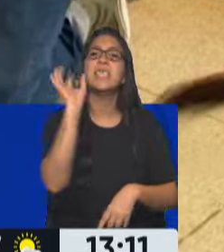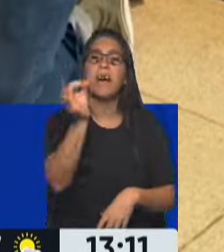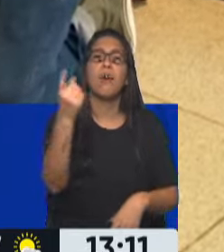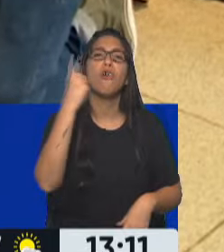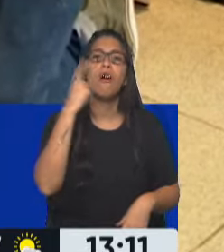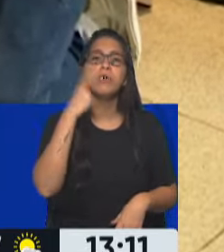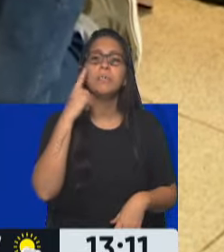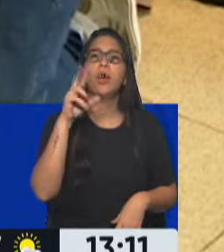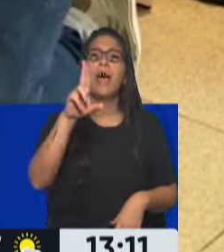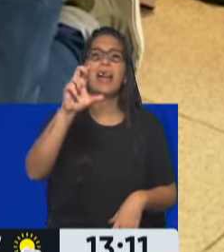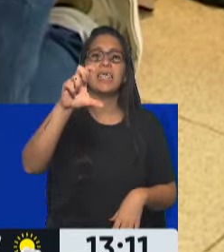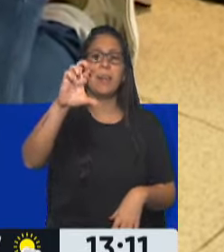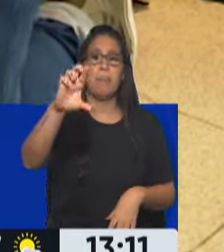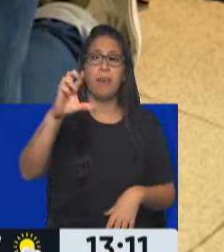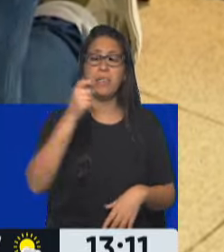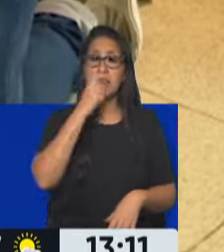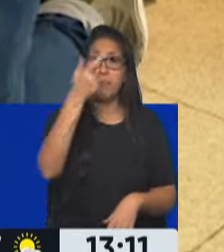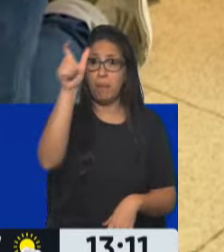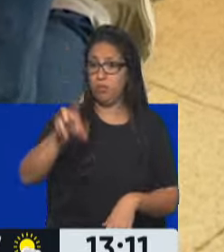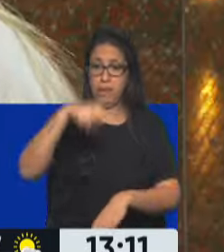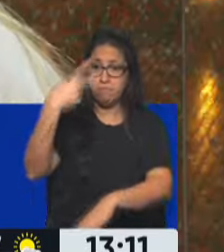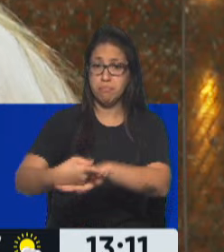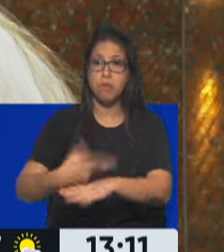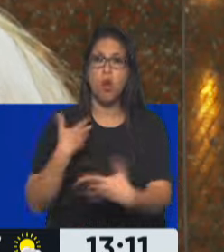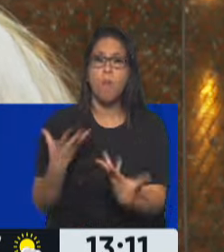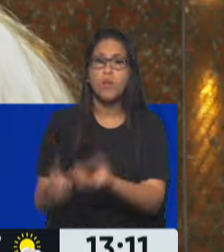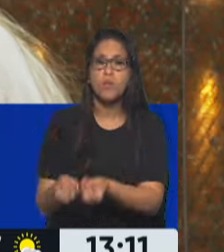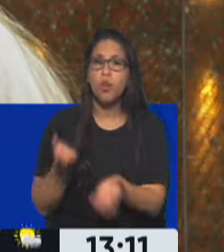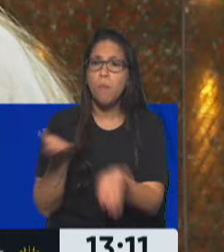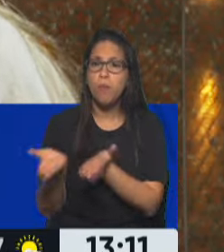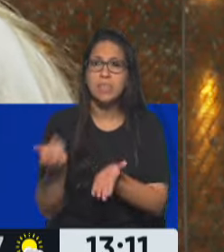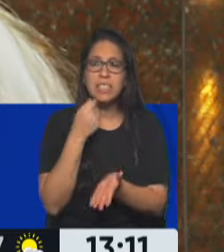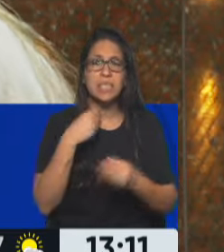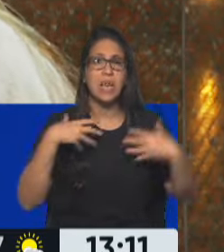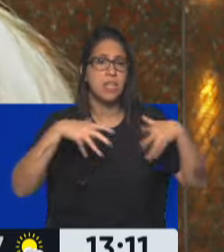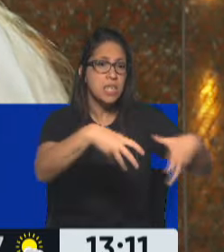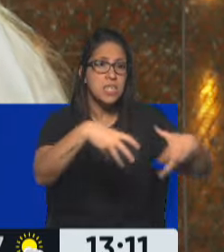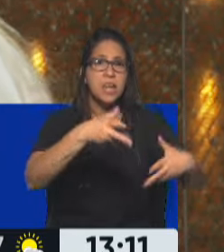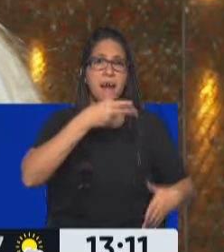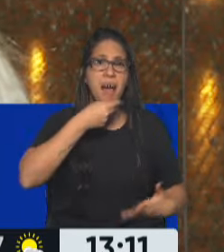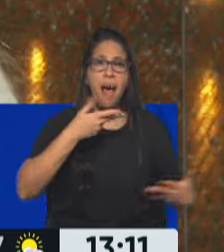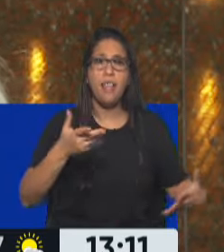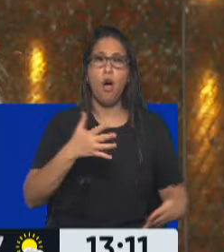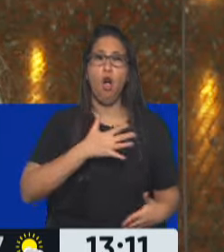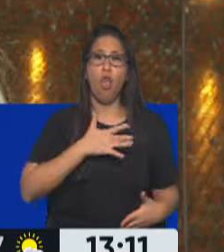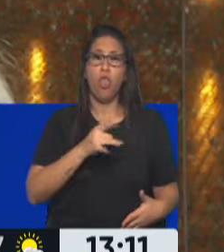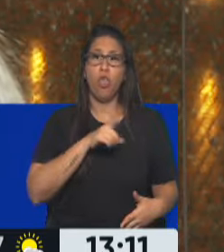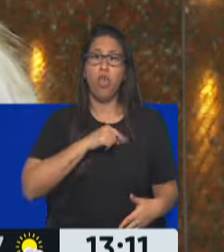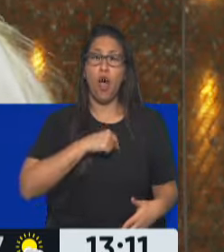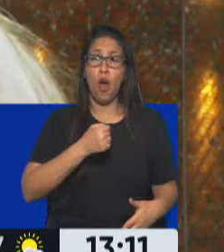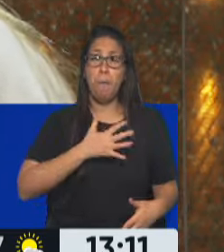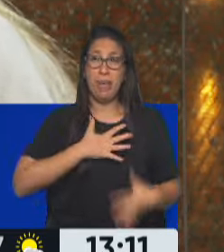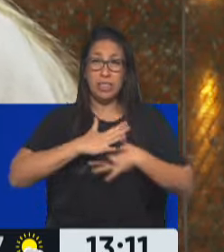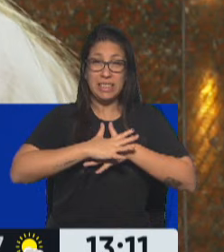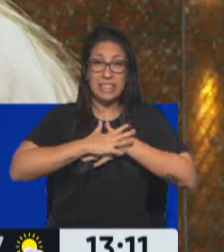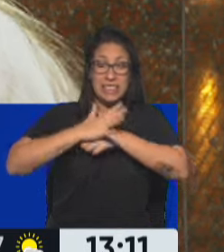básico Cómo asistir una persona que colapsa cómo asistir una persona que que no responde sí o que tiene un dolor de pecho abrupto y también